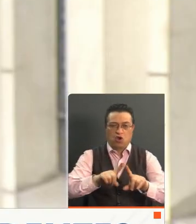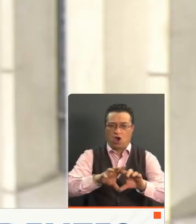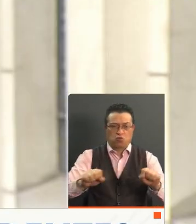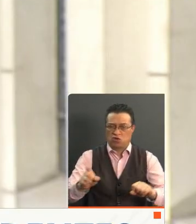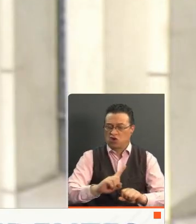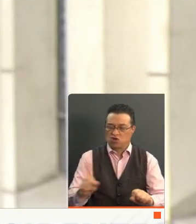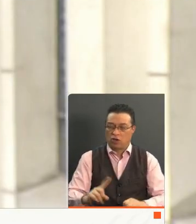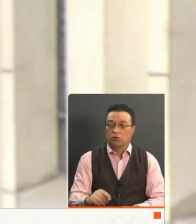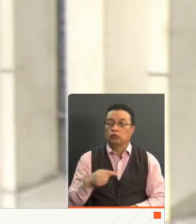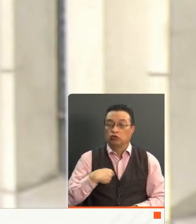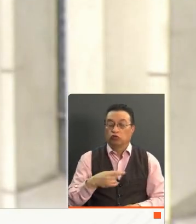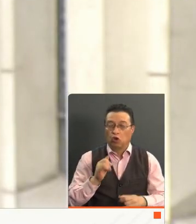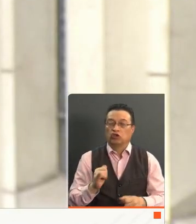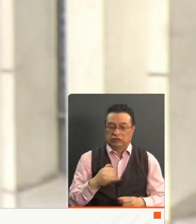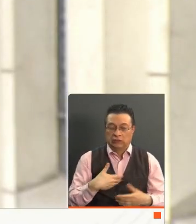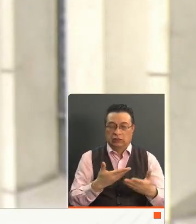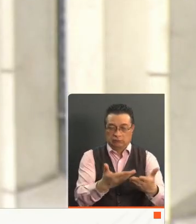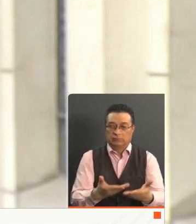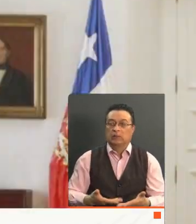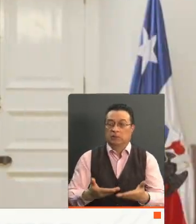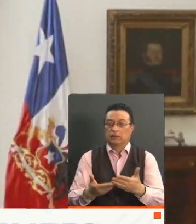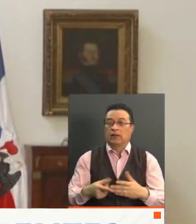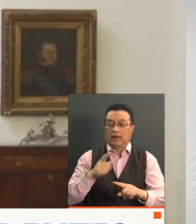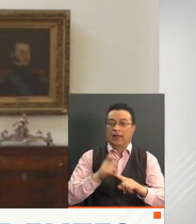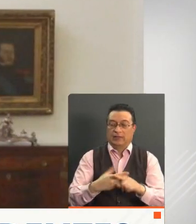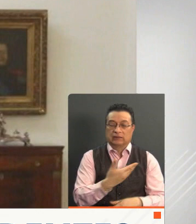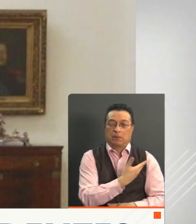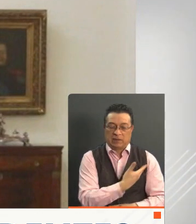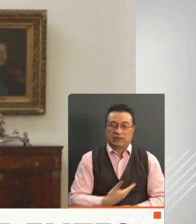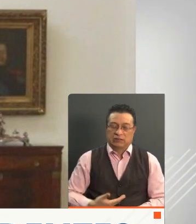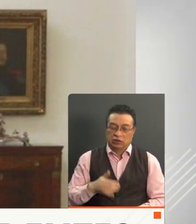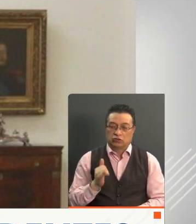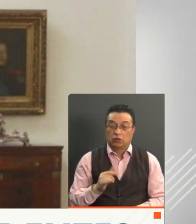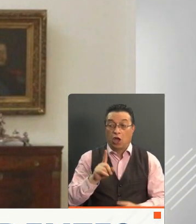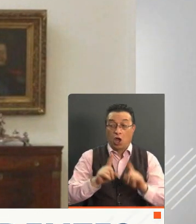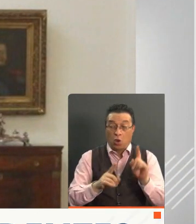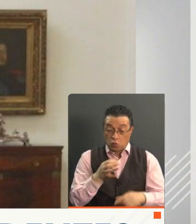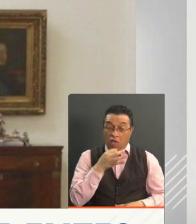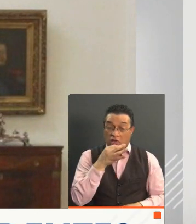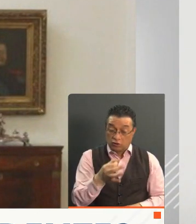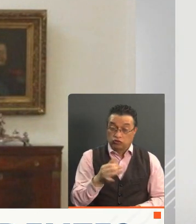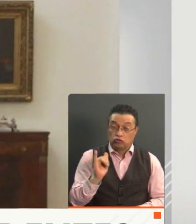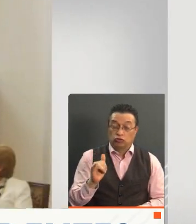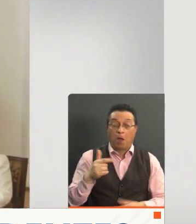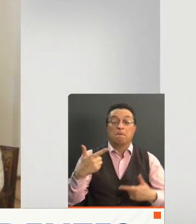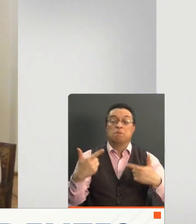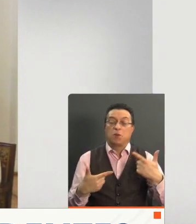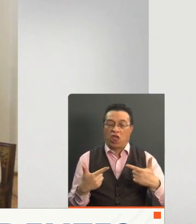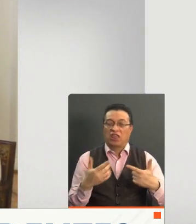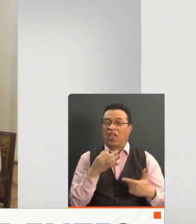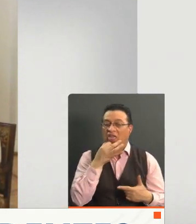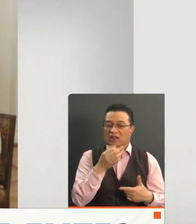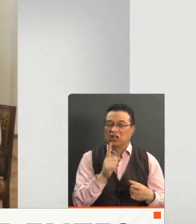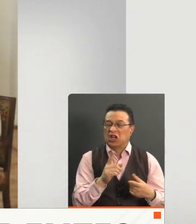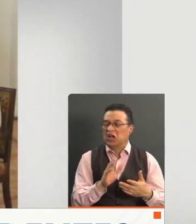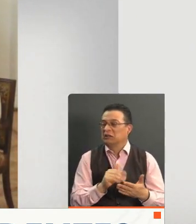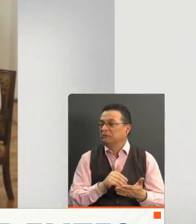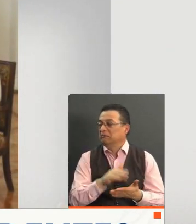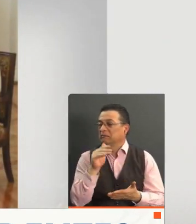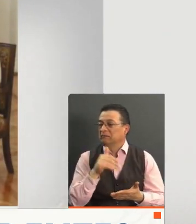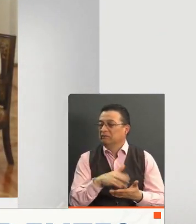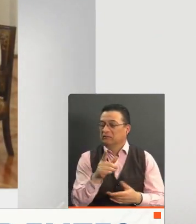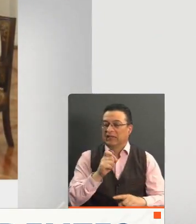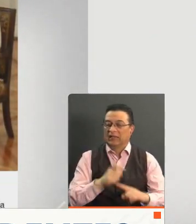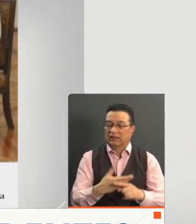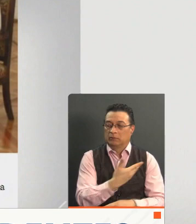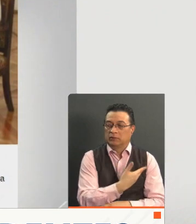habría invitado efectivamente a los expresidentes de la República. Algunos admitieron que hubo razones políticas para excluir a los exmandatarios y